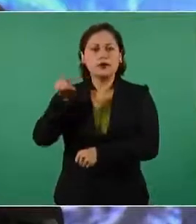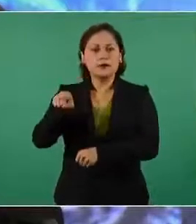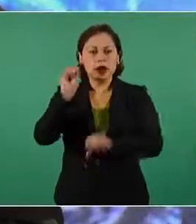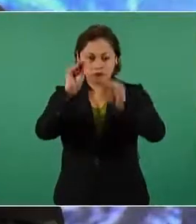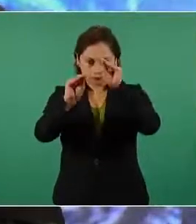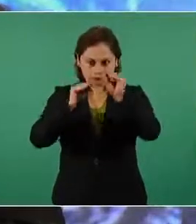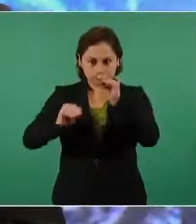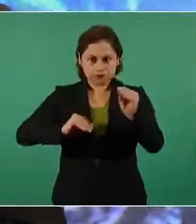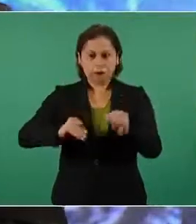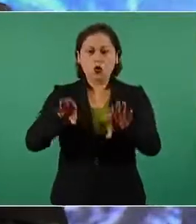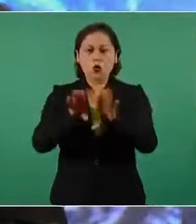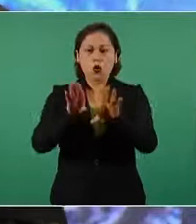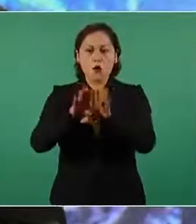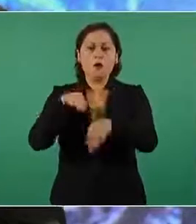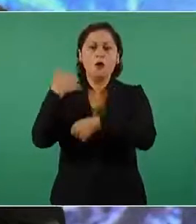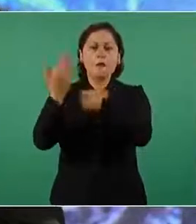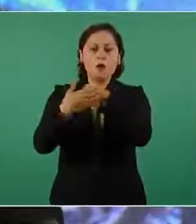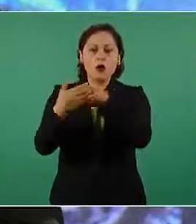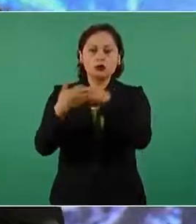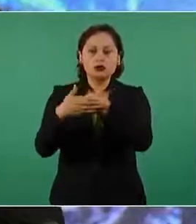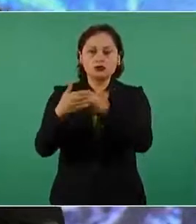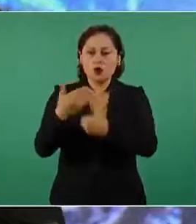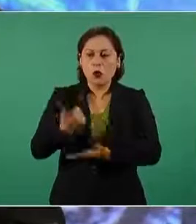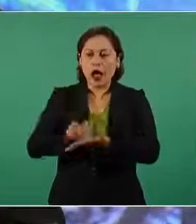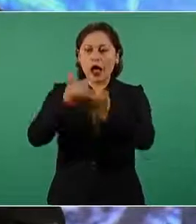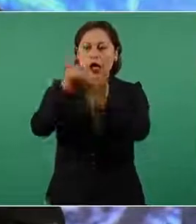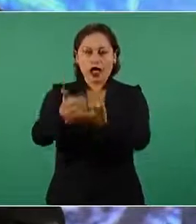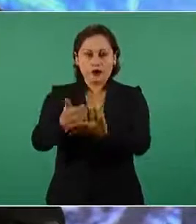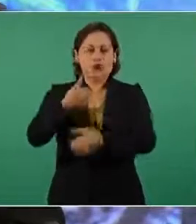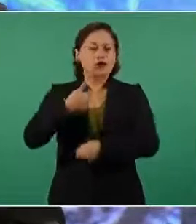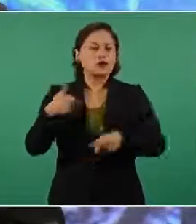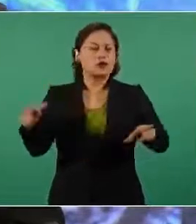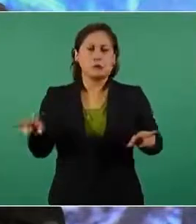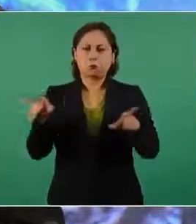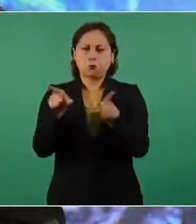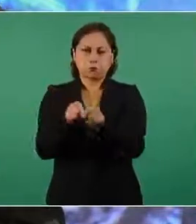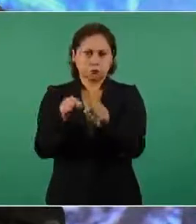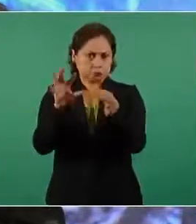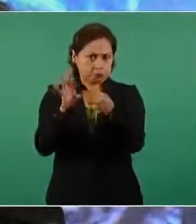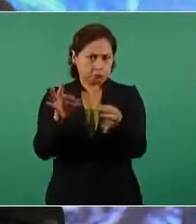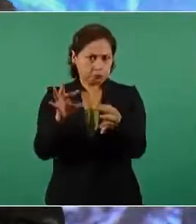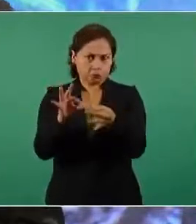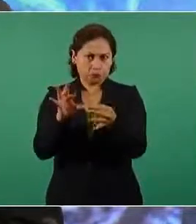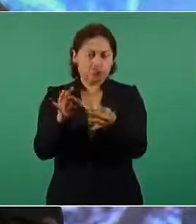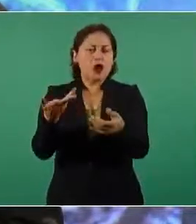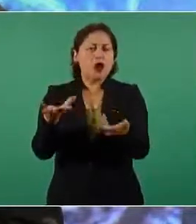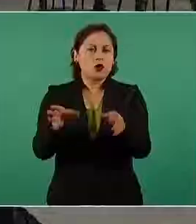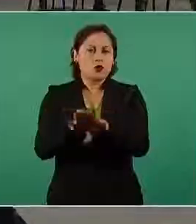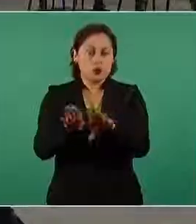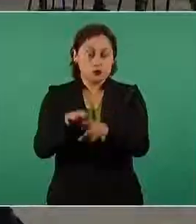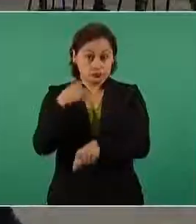de todos los estados. Solo haré mención de lo más relevante en números redondos.